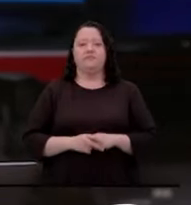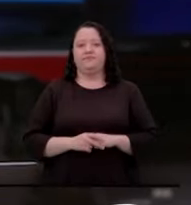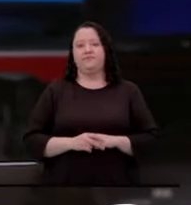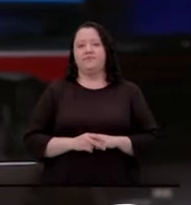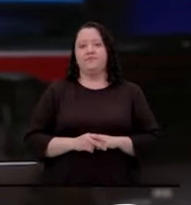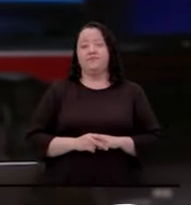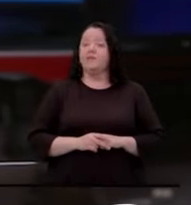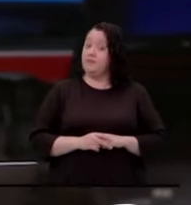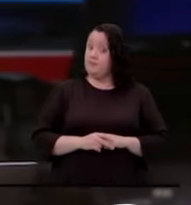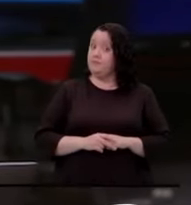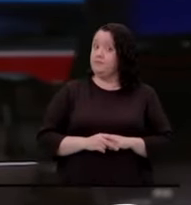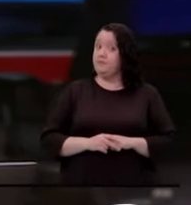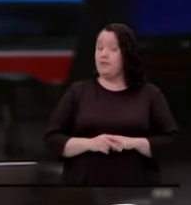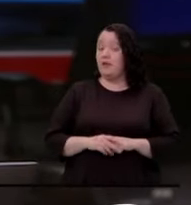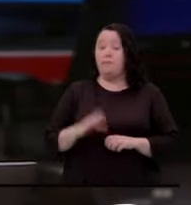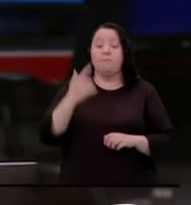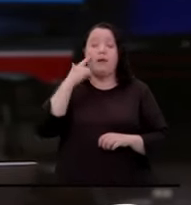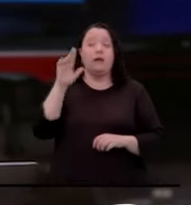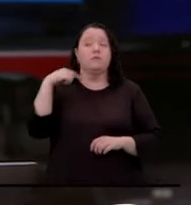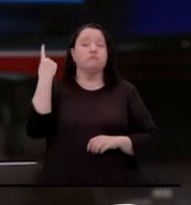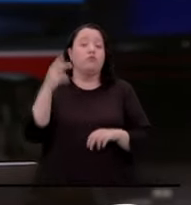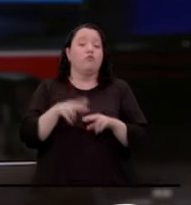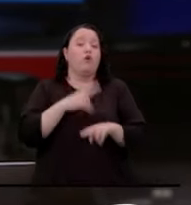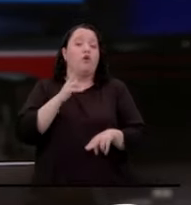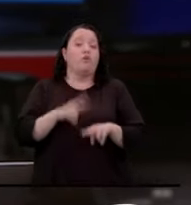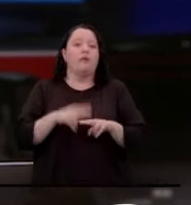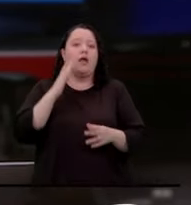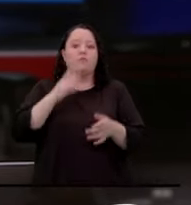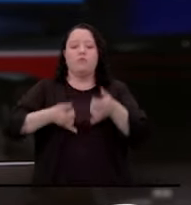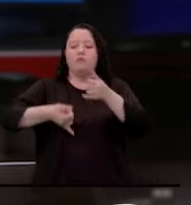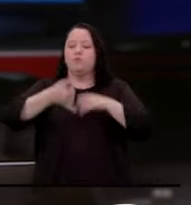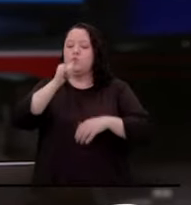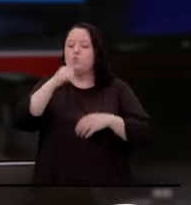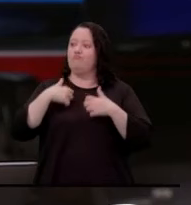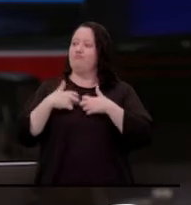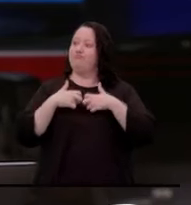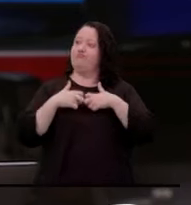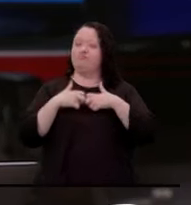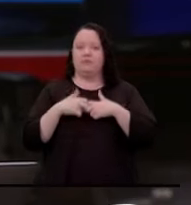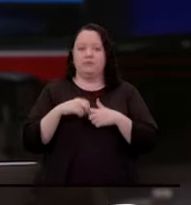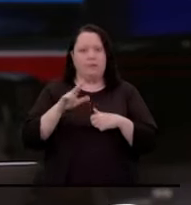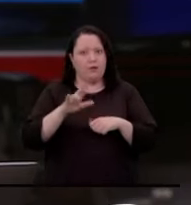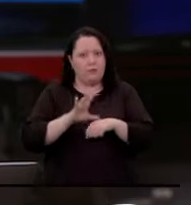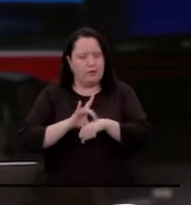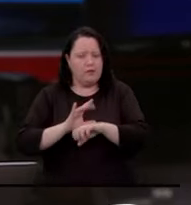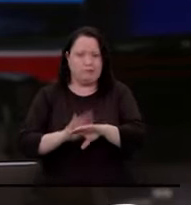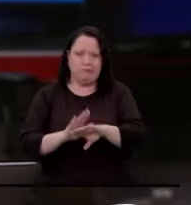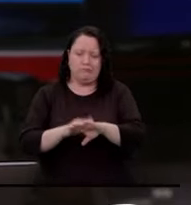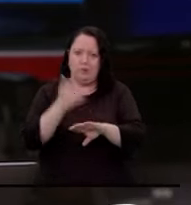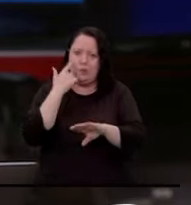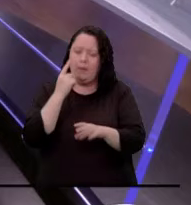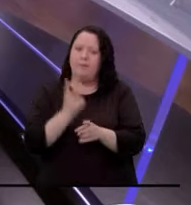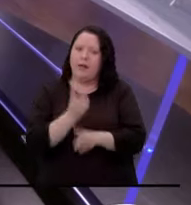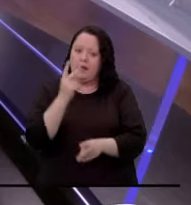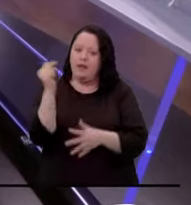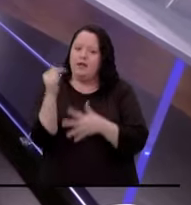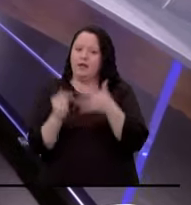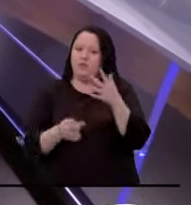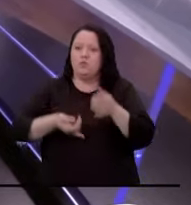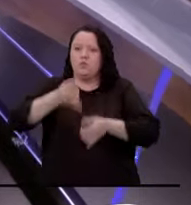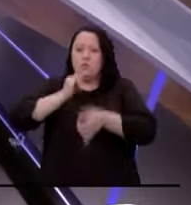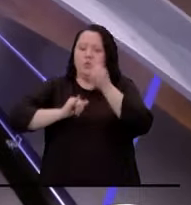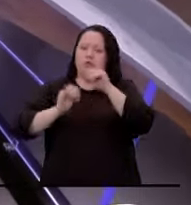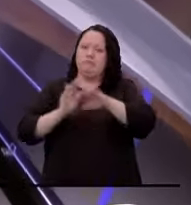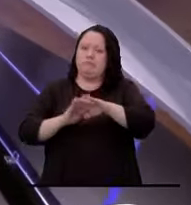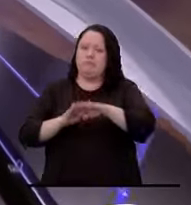Si hay algo que se ha normalizado es el uso de bebidas energizantes. Sin embargo, médicos advierten sobre los riesgos de su consumo. Doctora